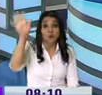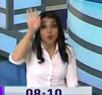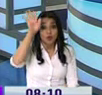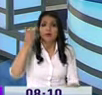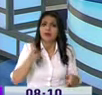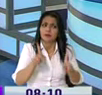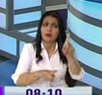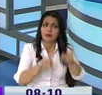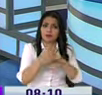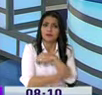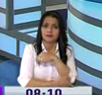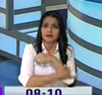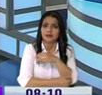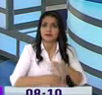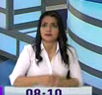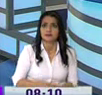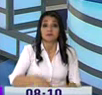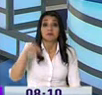países.